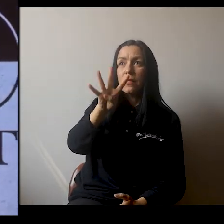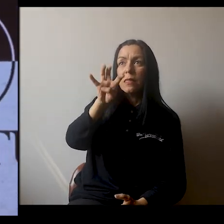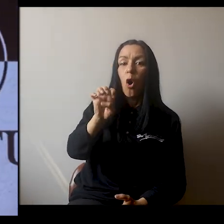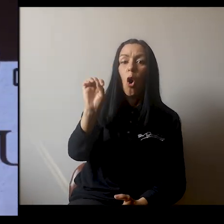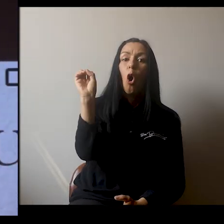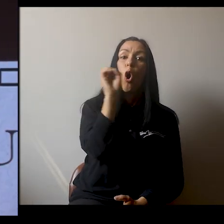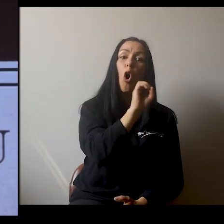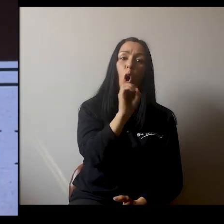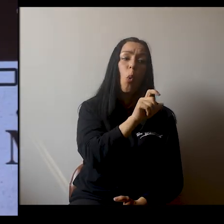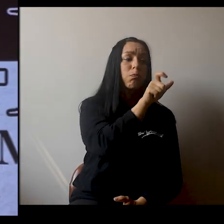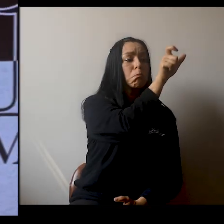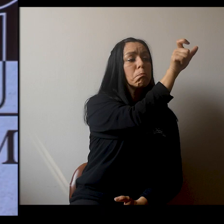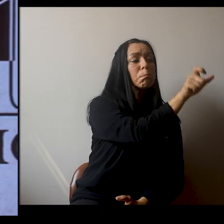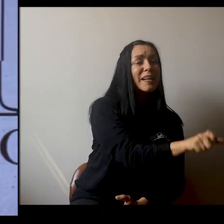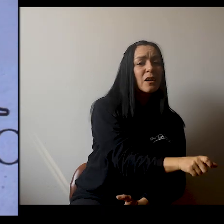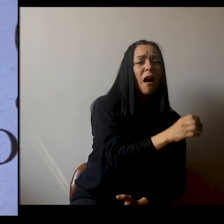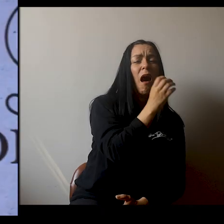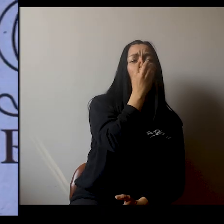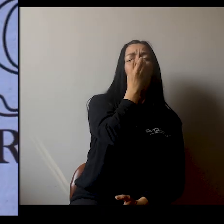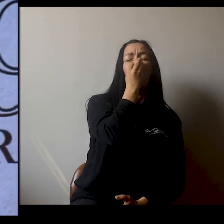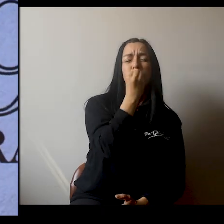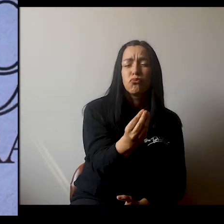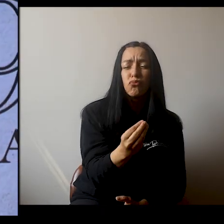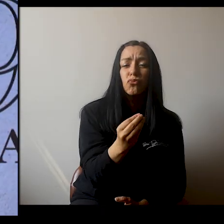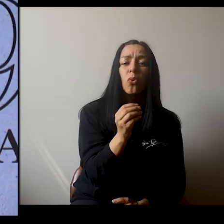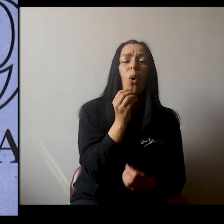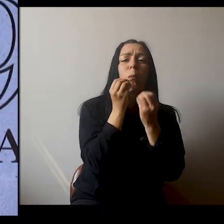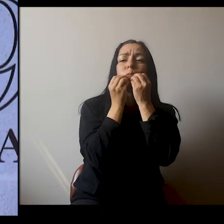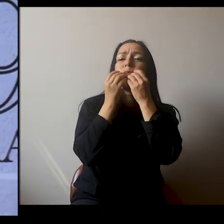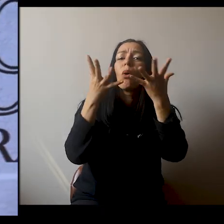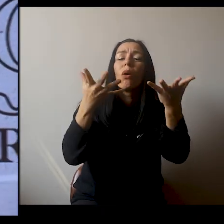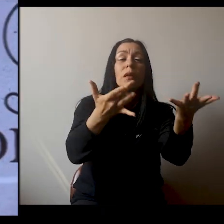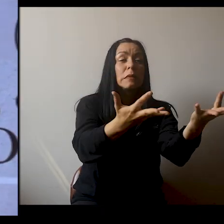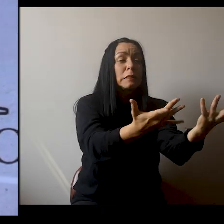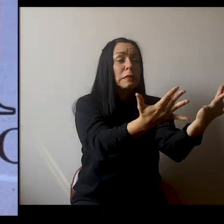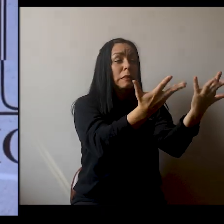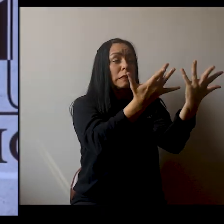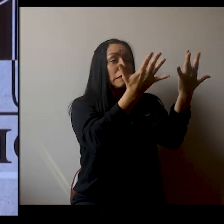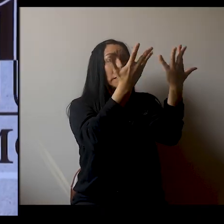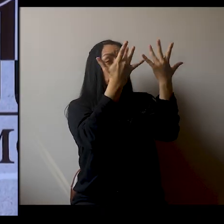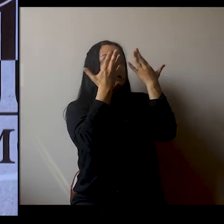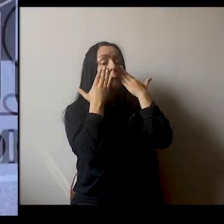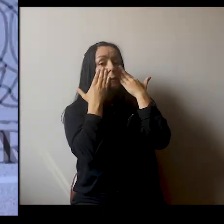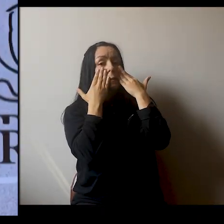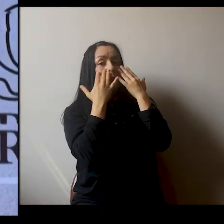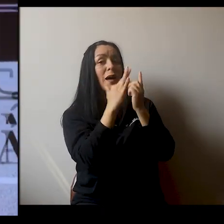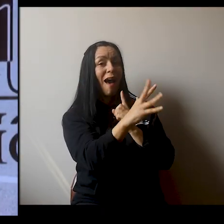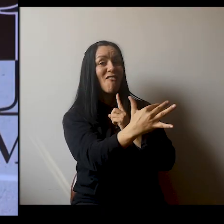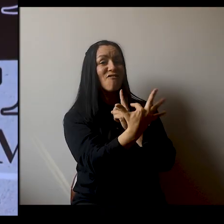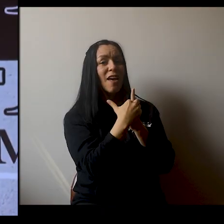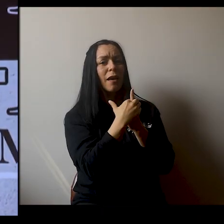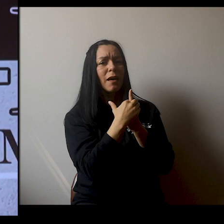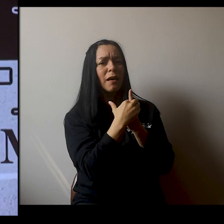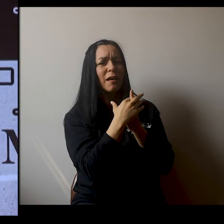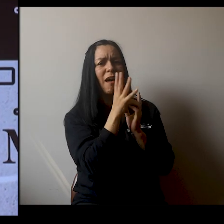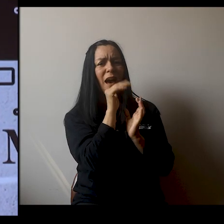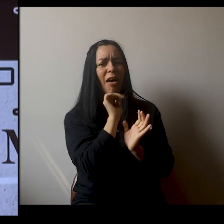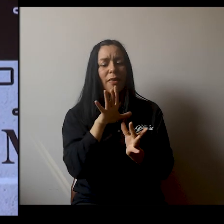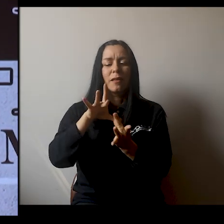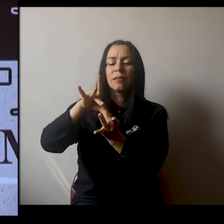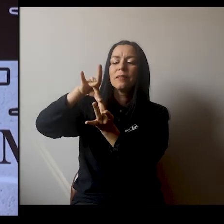o si una gota de mucosa o de saliva cae sobre nuestro